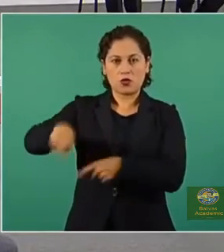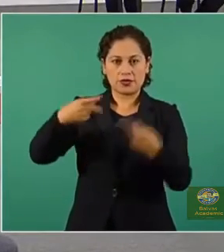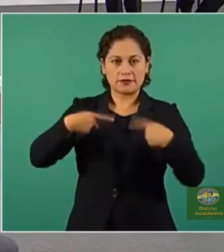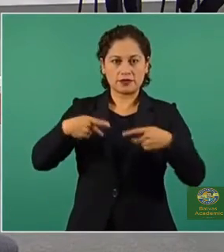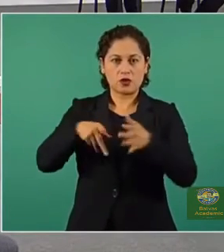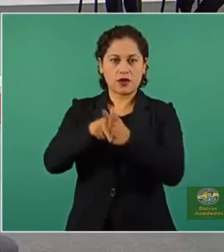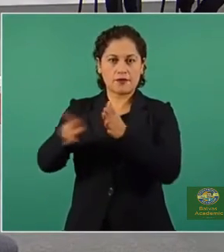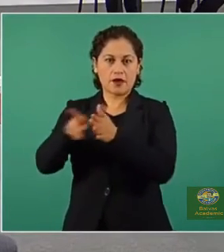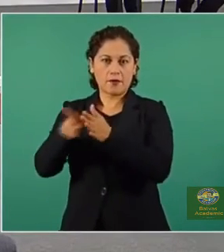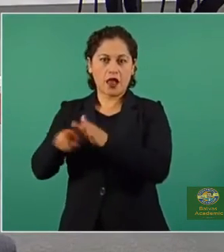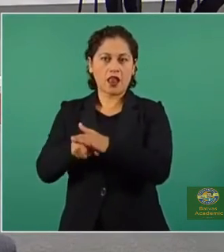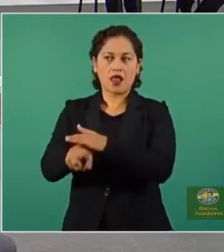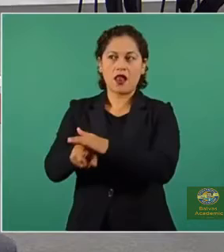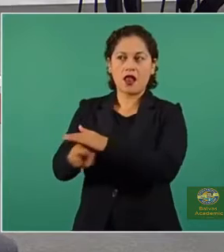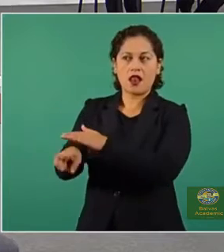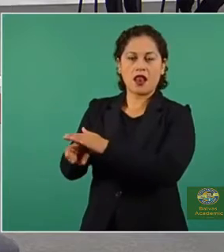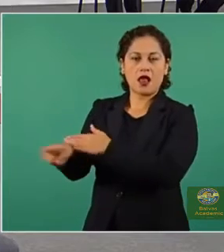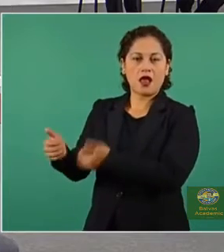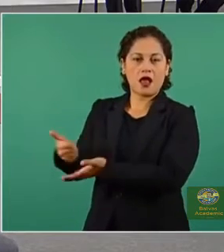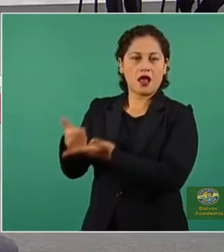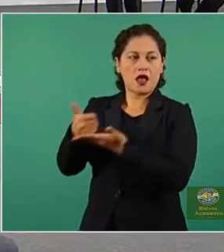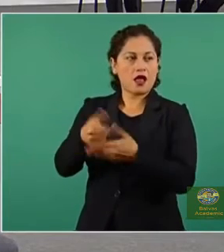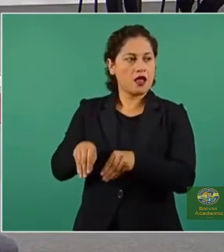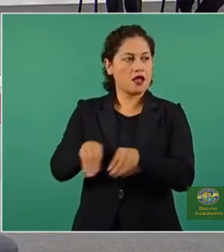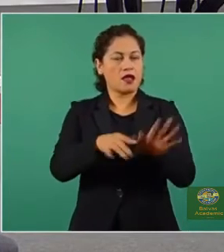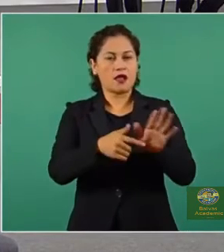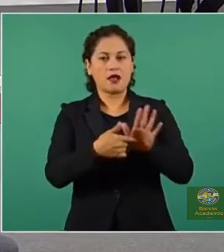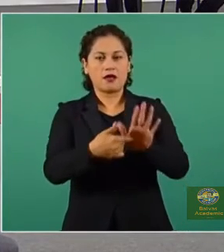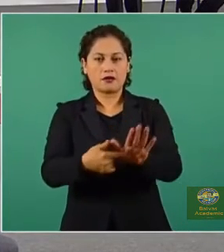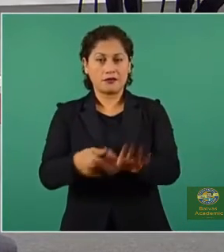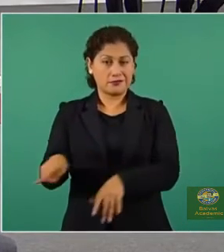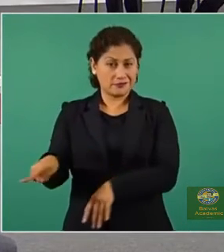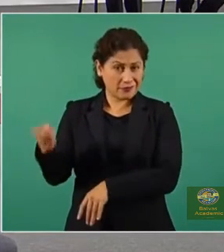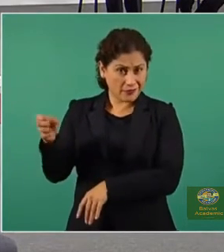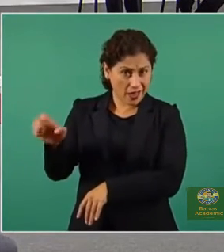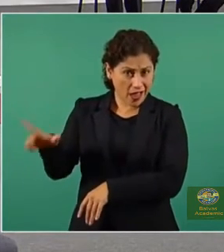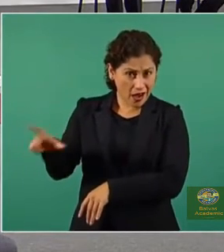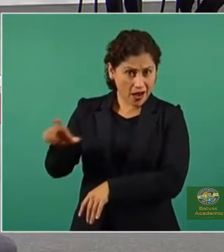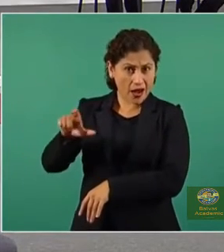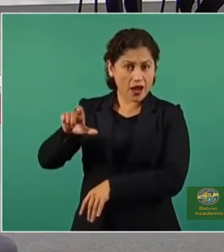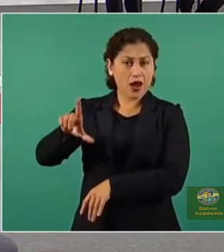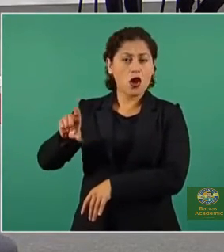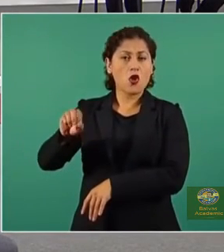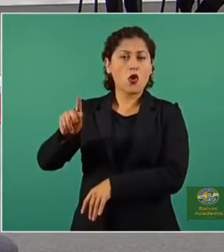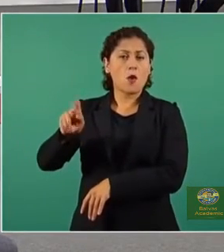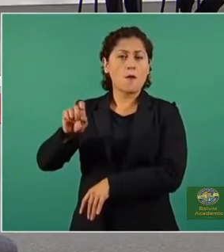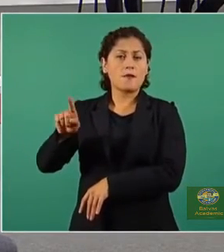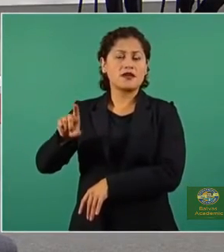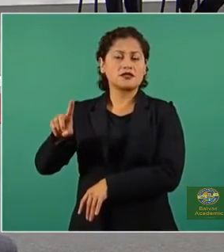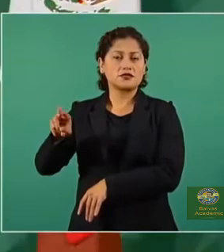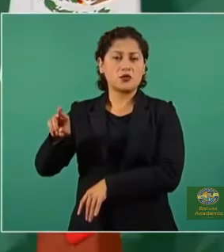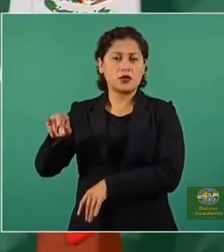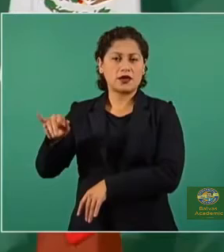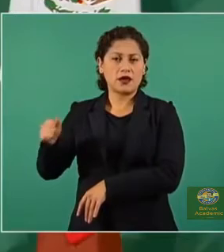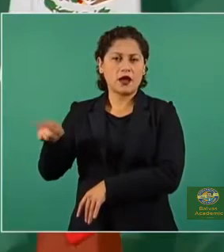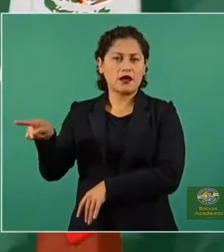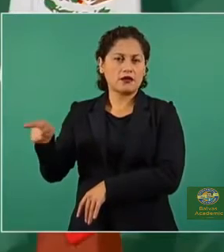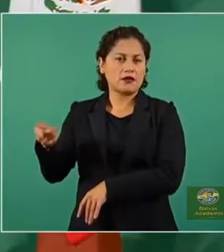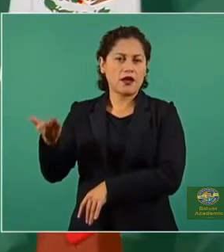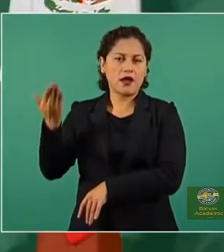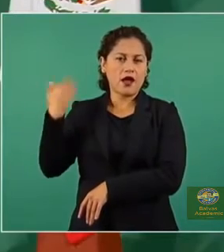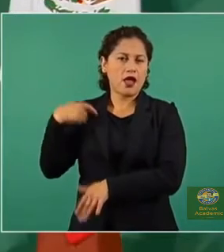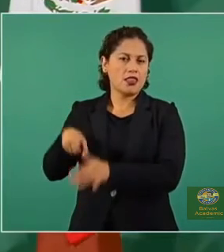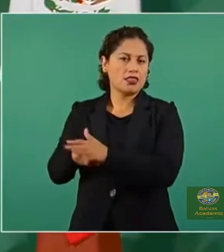Y entonces Joaquín tiene el primer lugar en recibir dinero